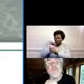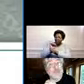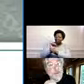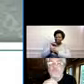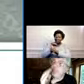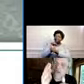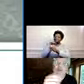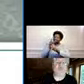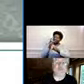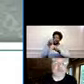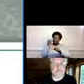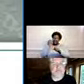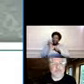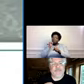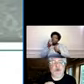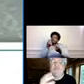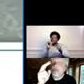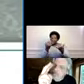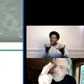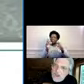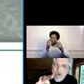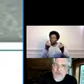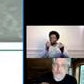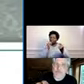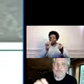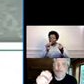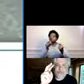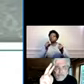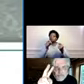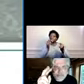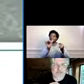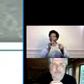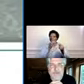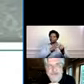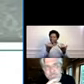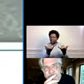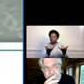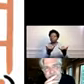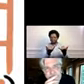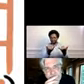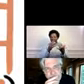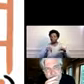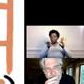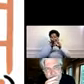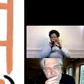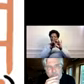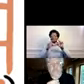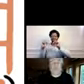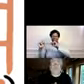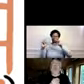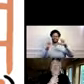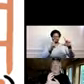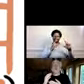Espero que lo hagan. Si no lo hacen o no pueden, nosotros les podemos ayudar, pero puntos críticos. Próxima página, por favor.